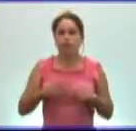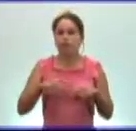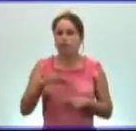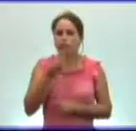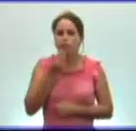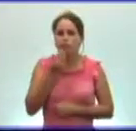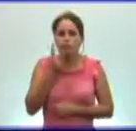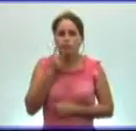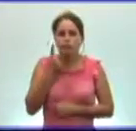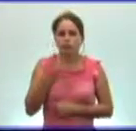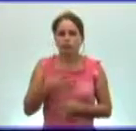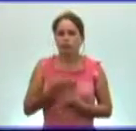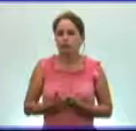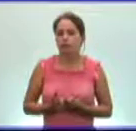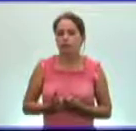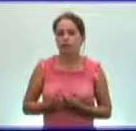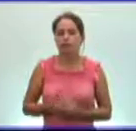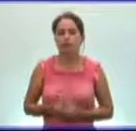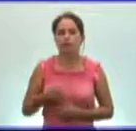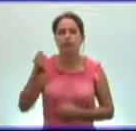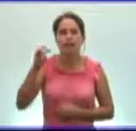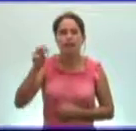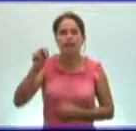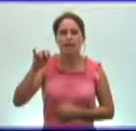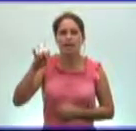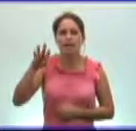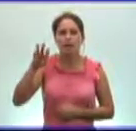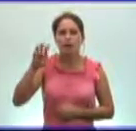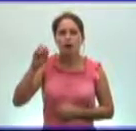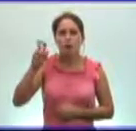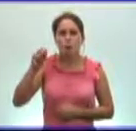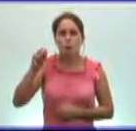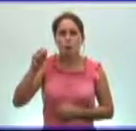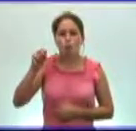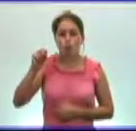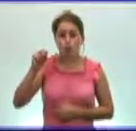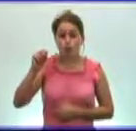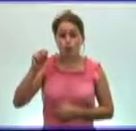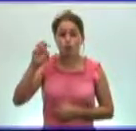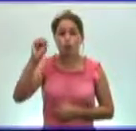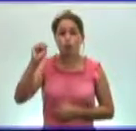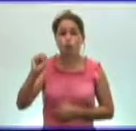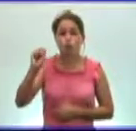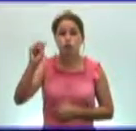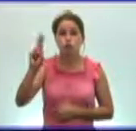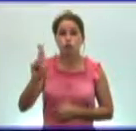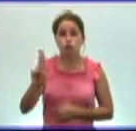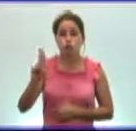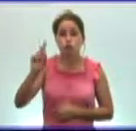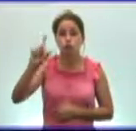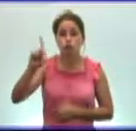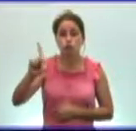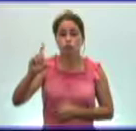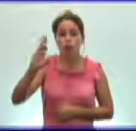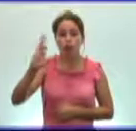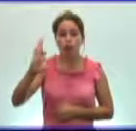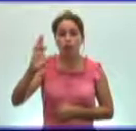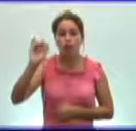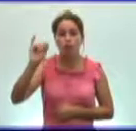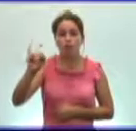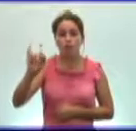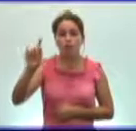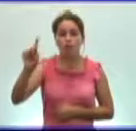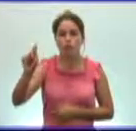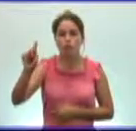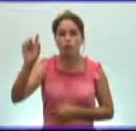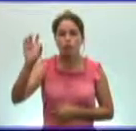el anión sulfito y para nombrarlo debemos cambiar la terminación ito por oso. Por lo tanto,